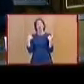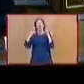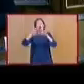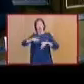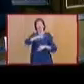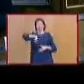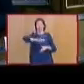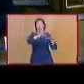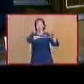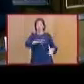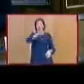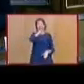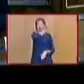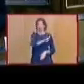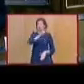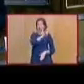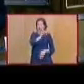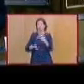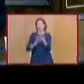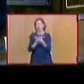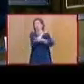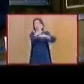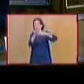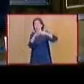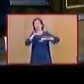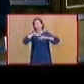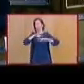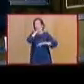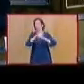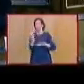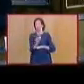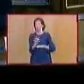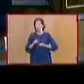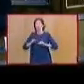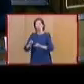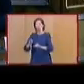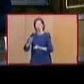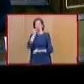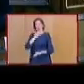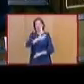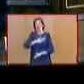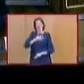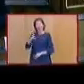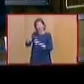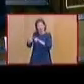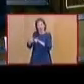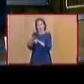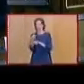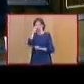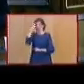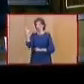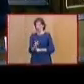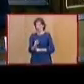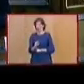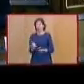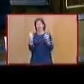ponemos dos condiciones, el mantenimiento del núcleo duro del Estado del bienestar y la obligación de que las transferencias e inversiones del